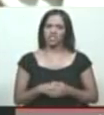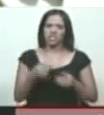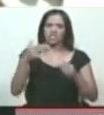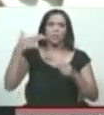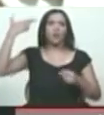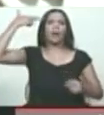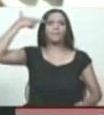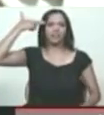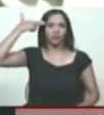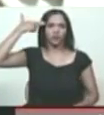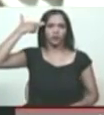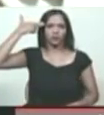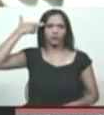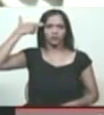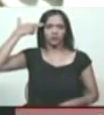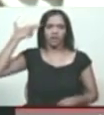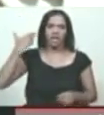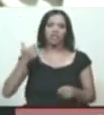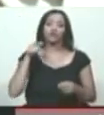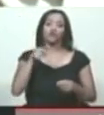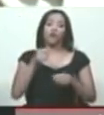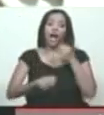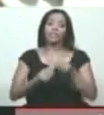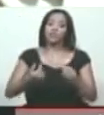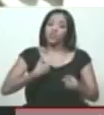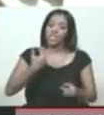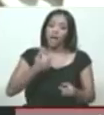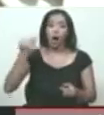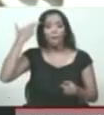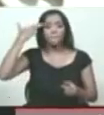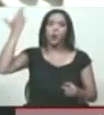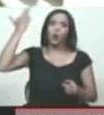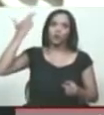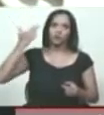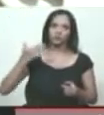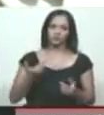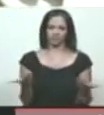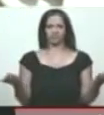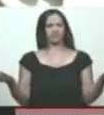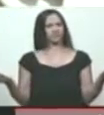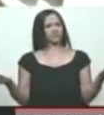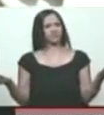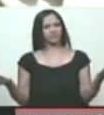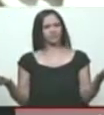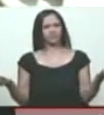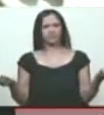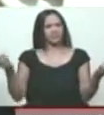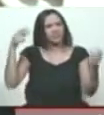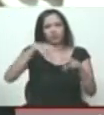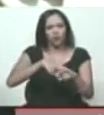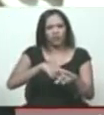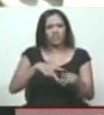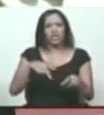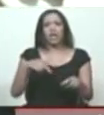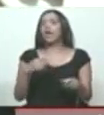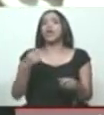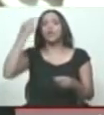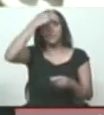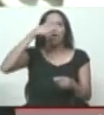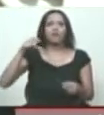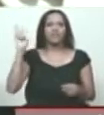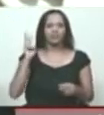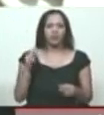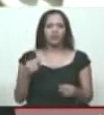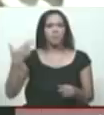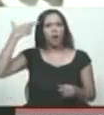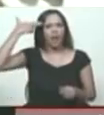la cabeza. Haces lo que yo digo o te disparo. Es un chantaje contra el pueblo de Venezuela. Te pongo la pistola en la